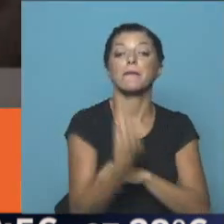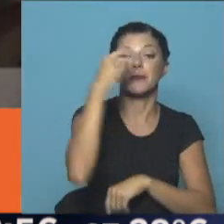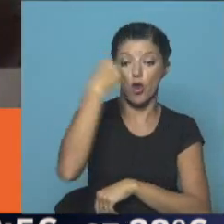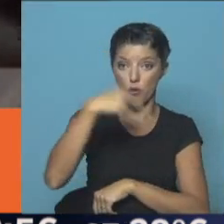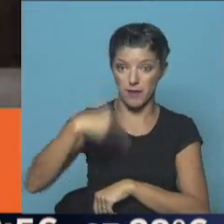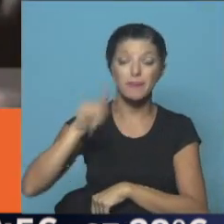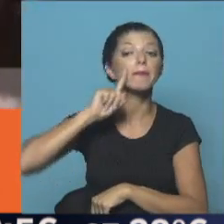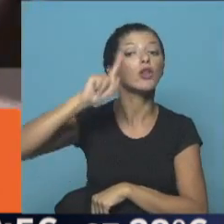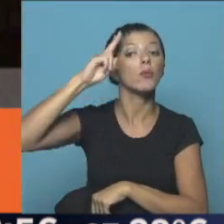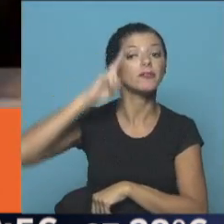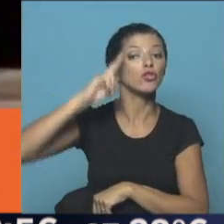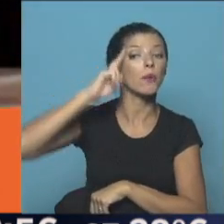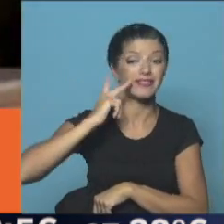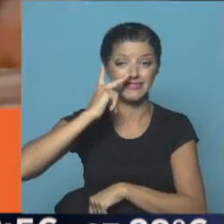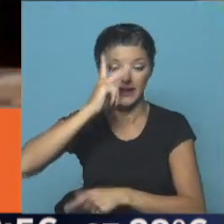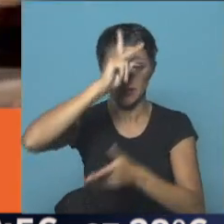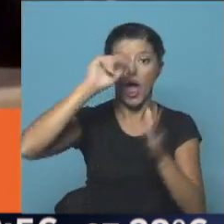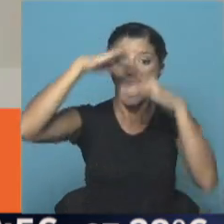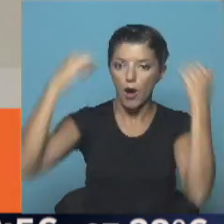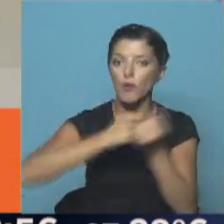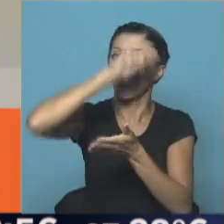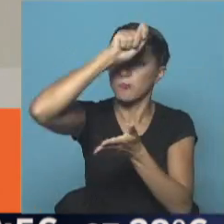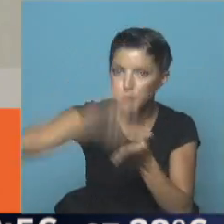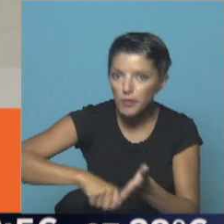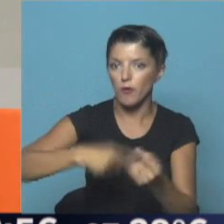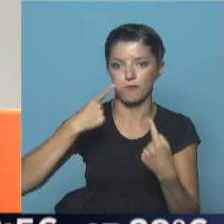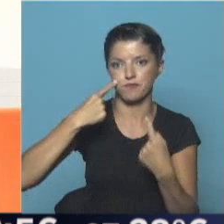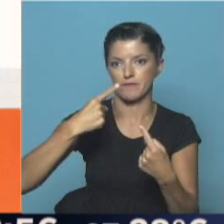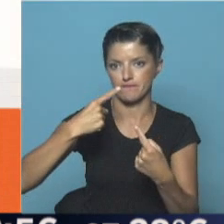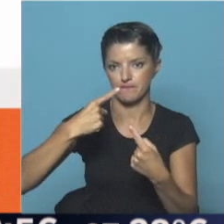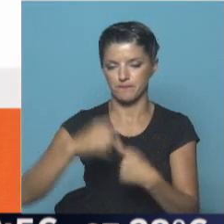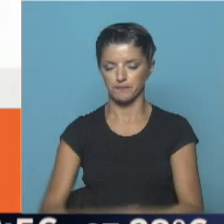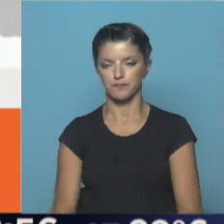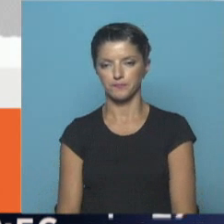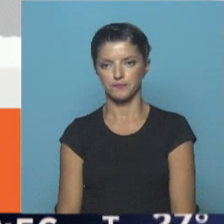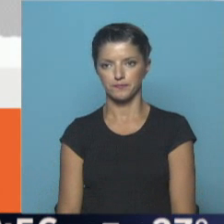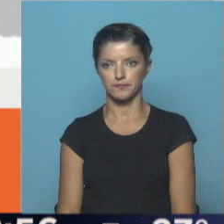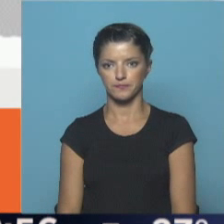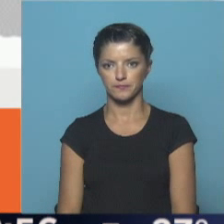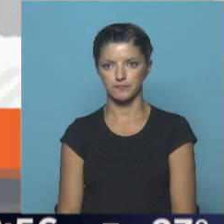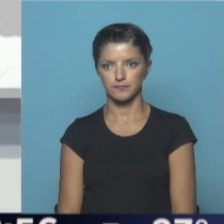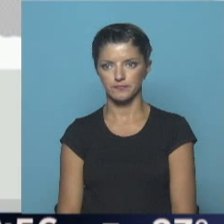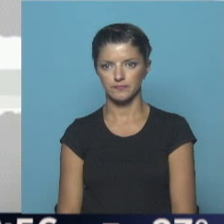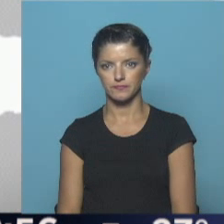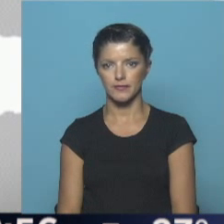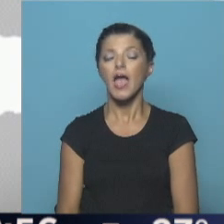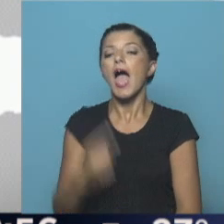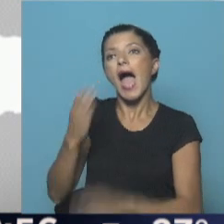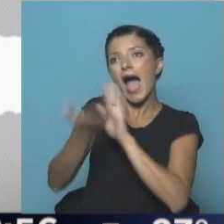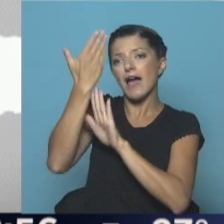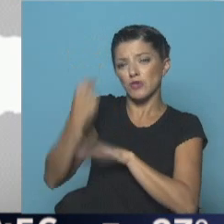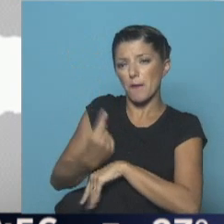de 1993 con otro tratado firmado en Maastricht. De una participación inicial de solo